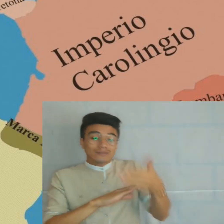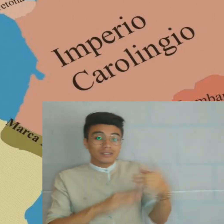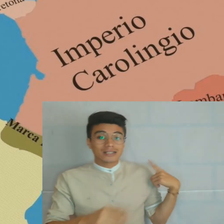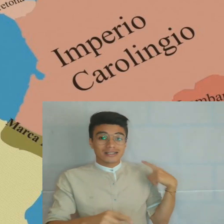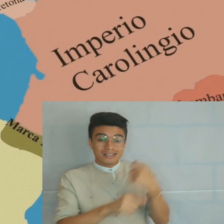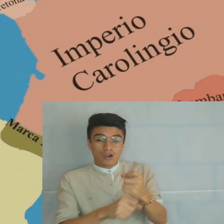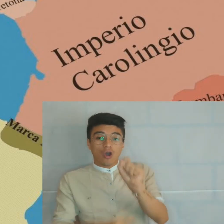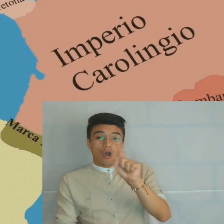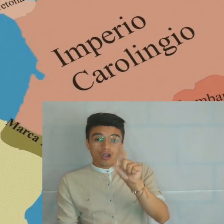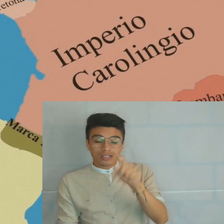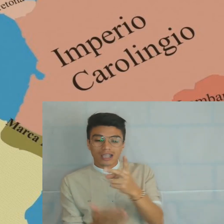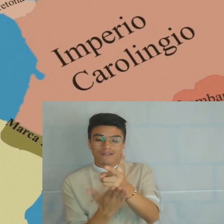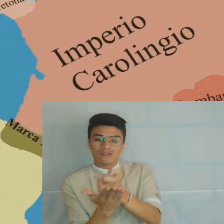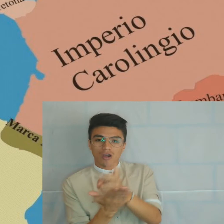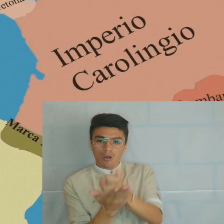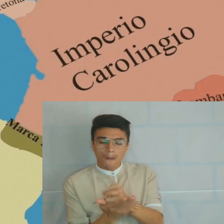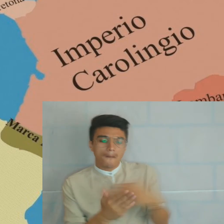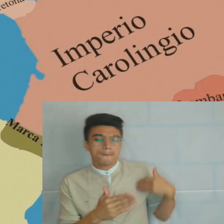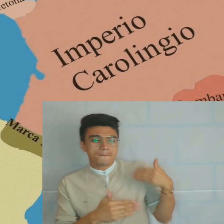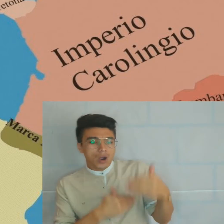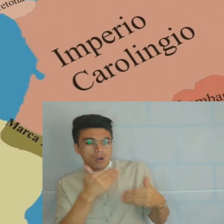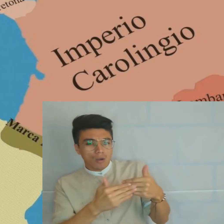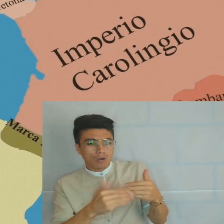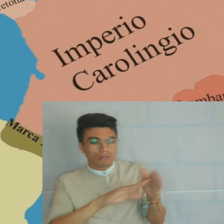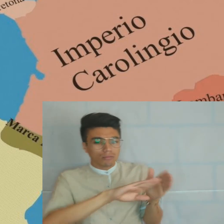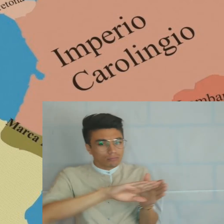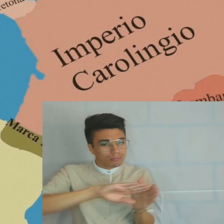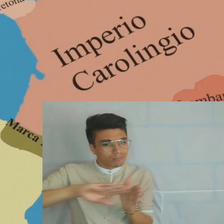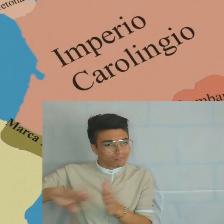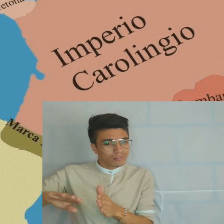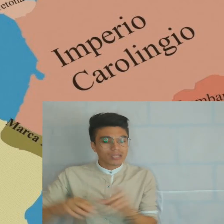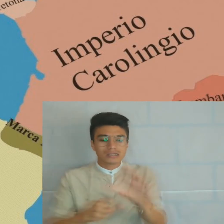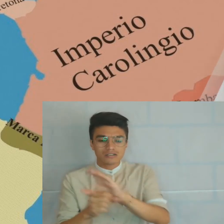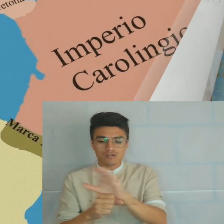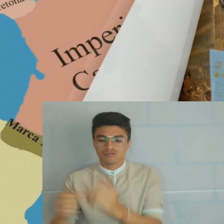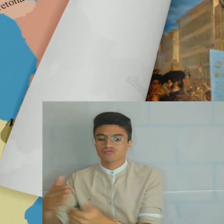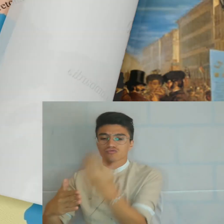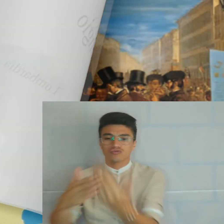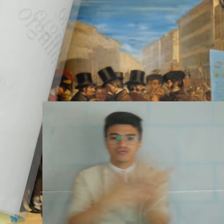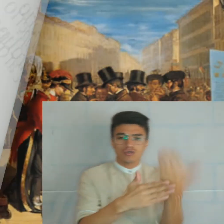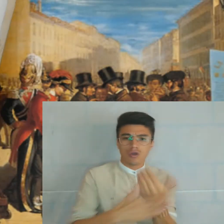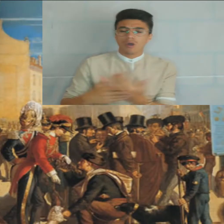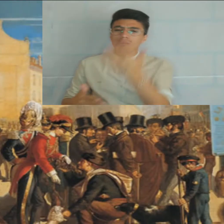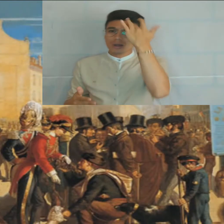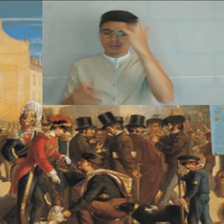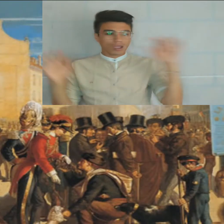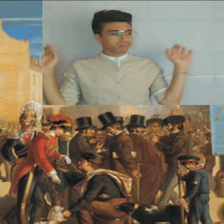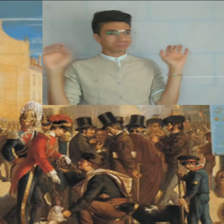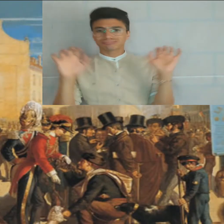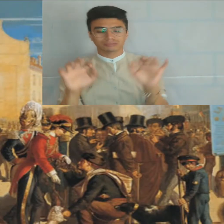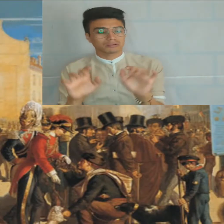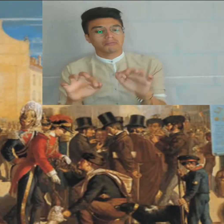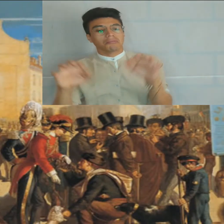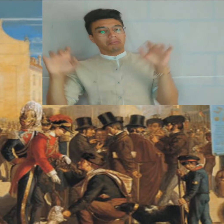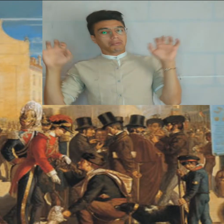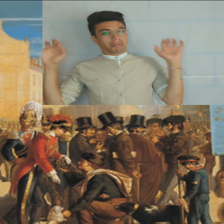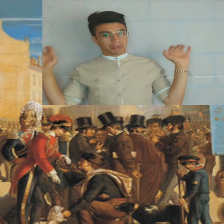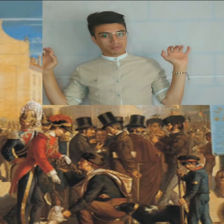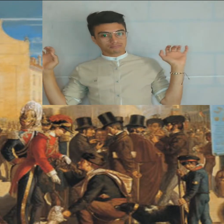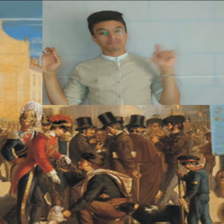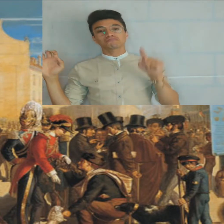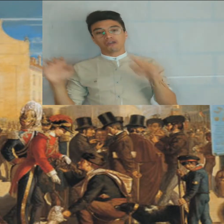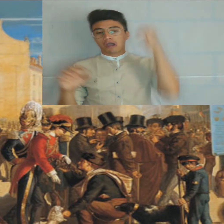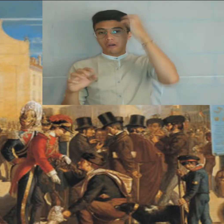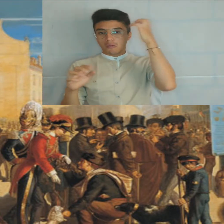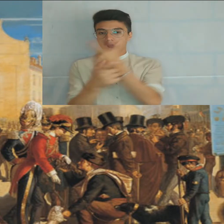el feudalismo fue dejando paso poco a poco a un renacimiento de las ciudades, debido al fin de los peligros y las invasiones.